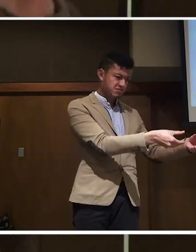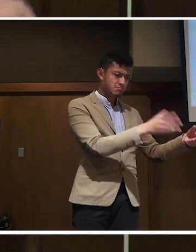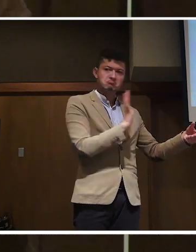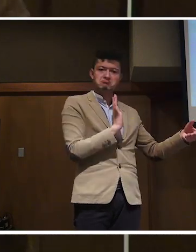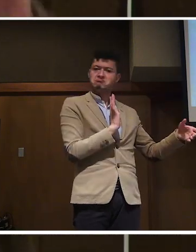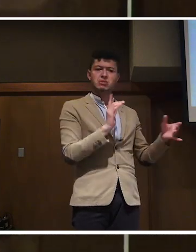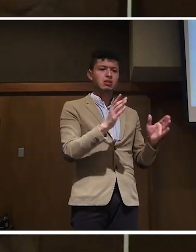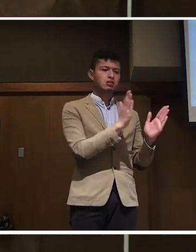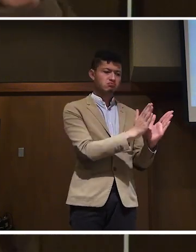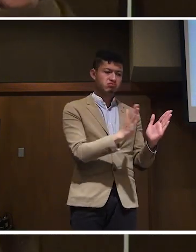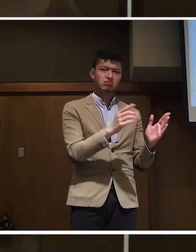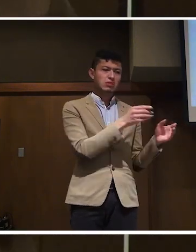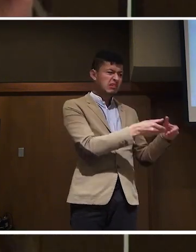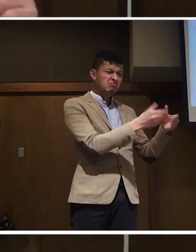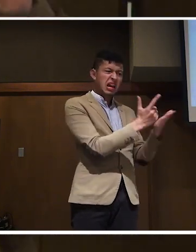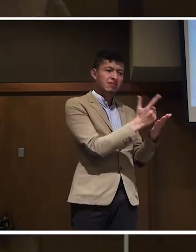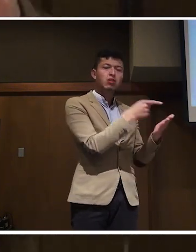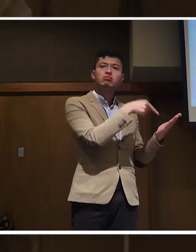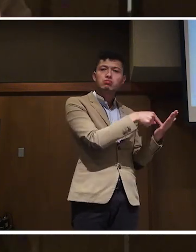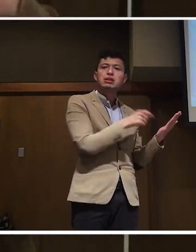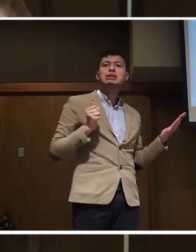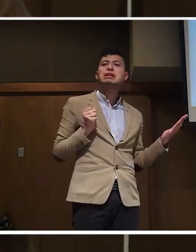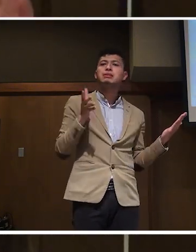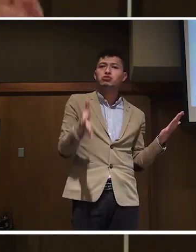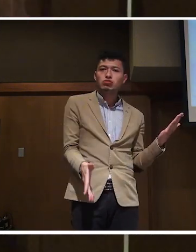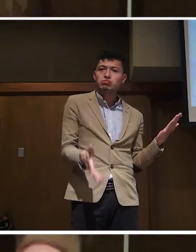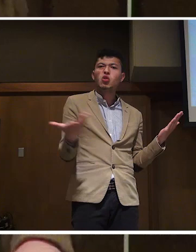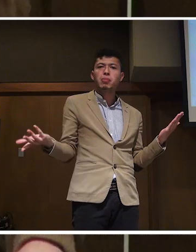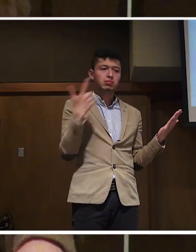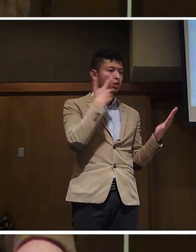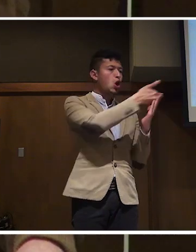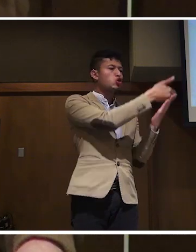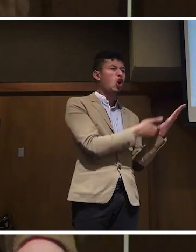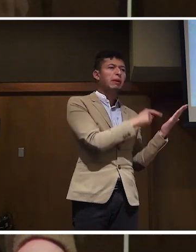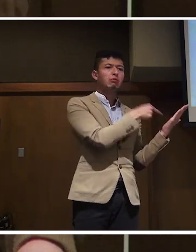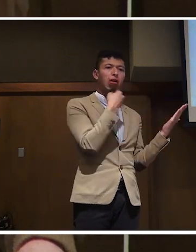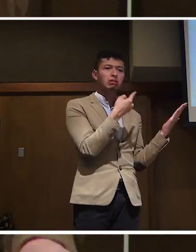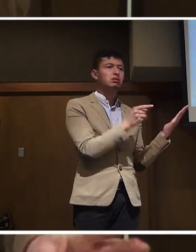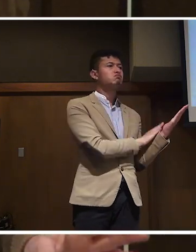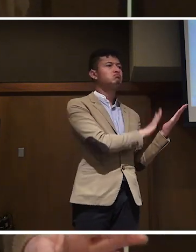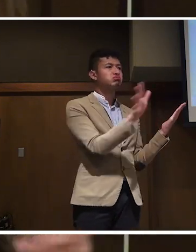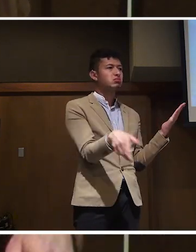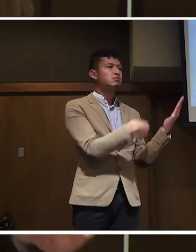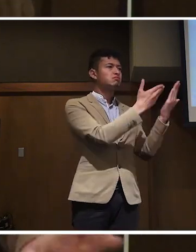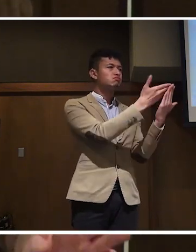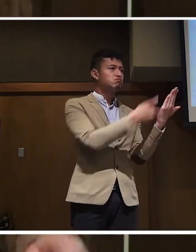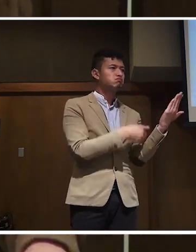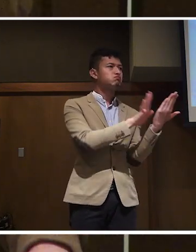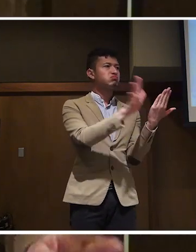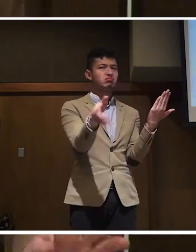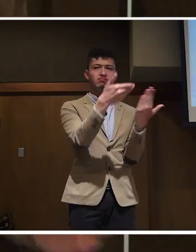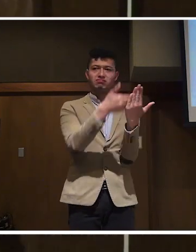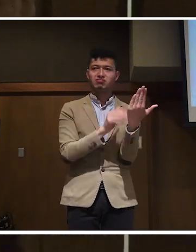encuentra descrito documento por documento todo lo que está en esos catálogos. Yo incluso cuando dirigía